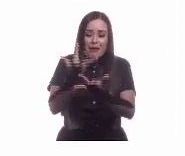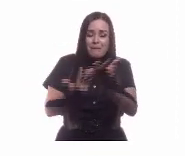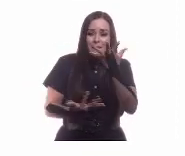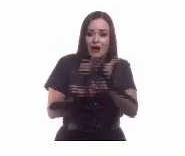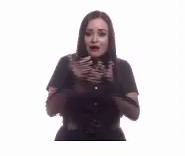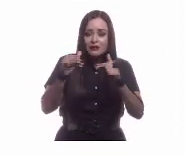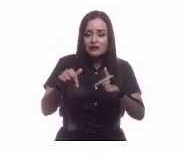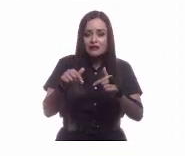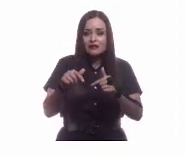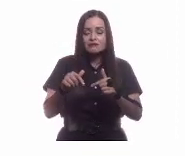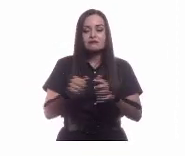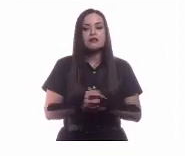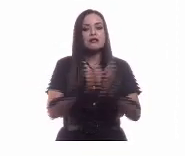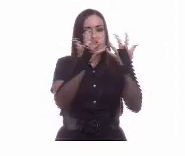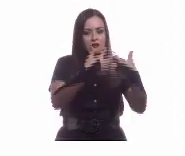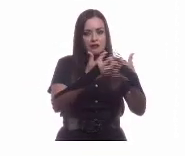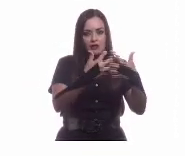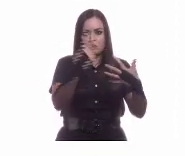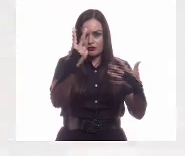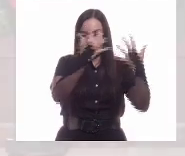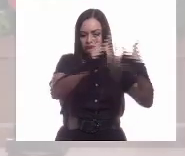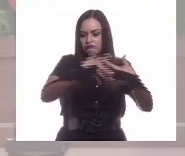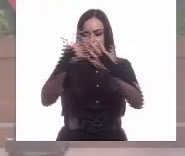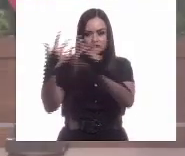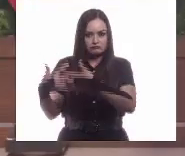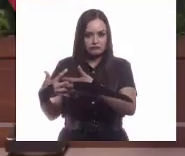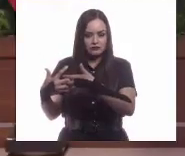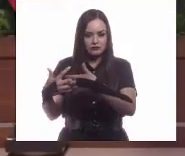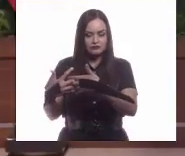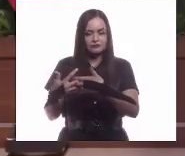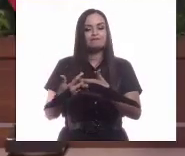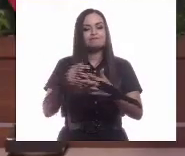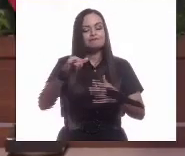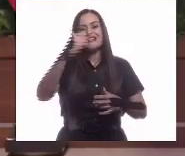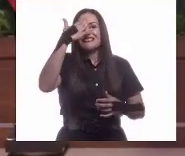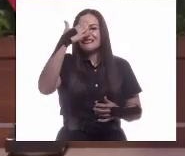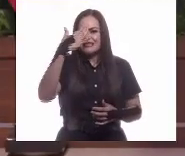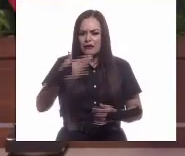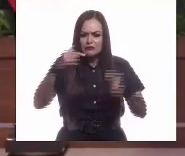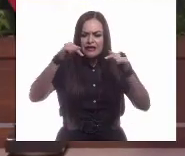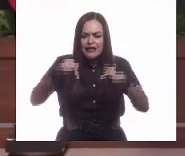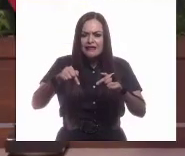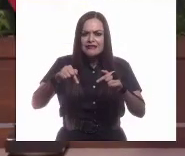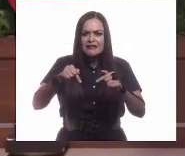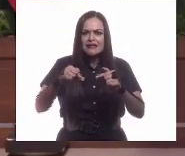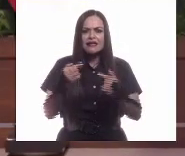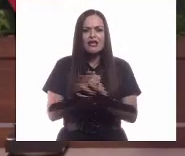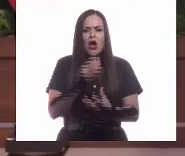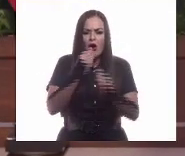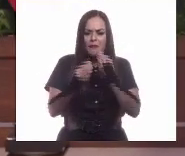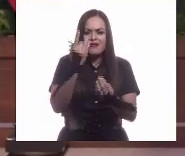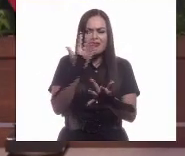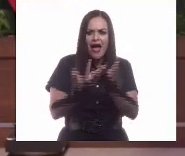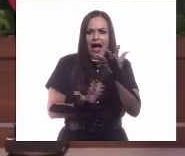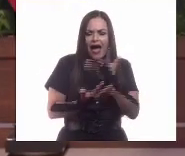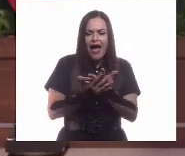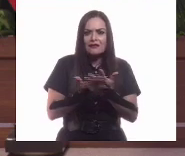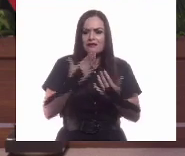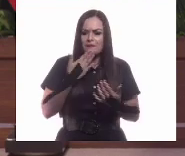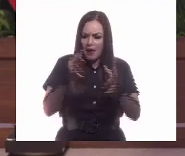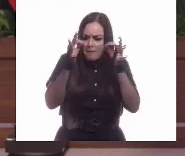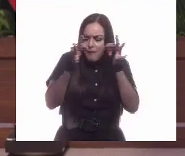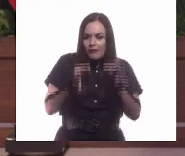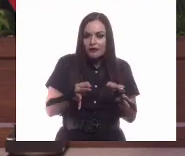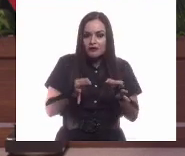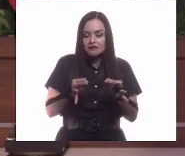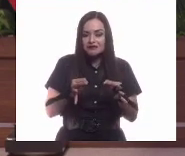en 2 certezas. La primera, que sabemos que generamos productos de calidad mundial. Y la segunda, que debemos despertar